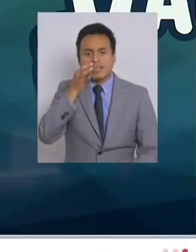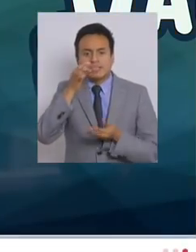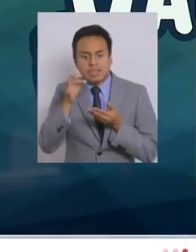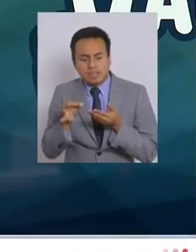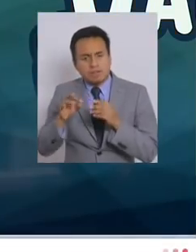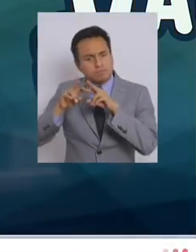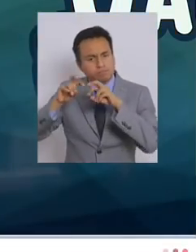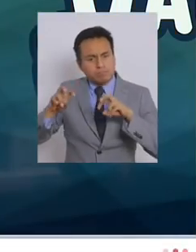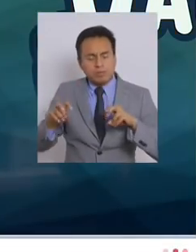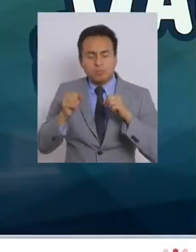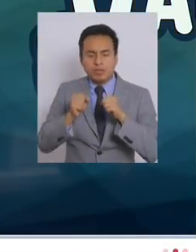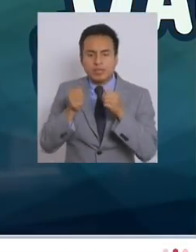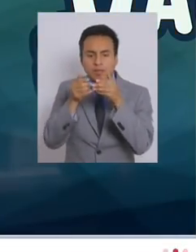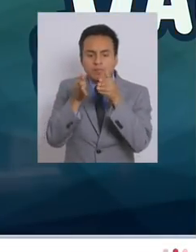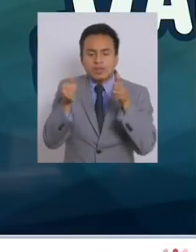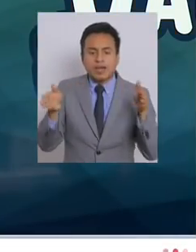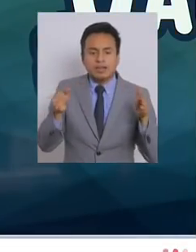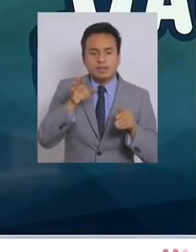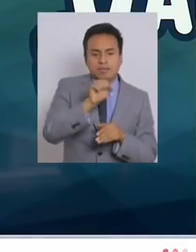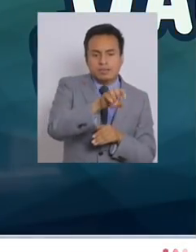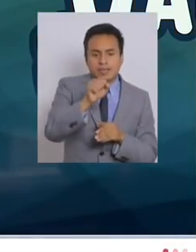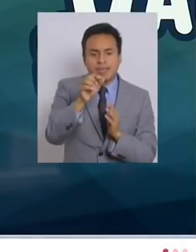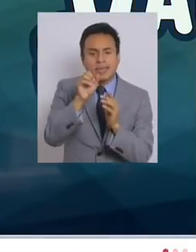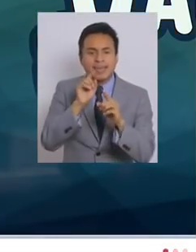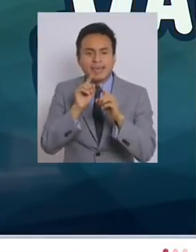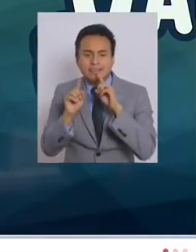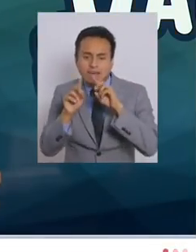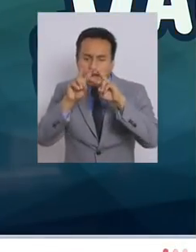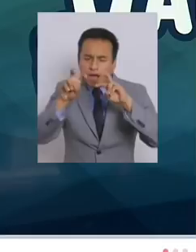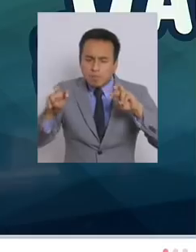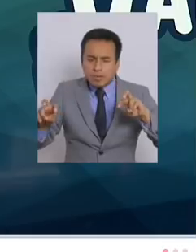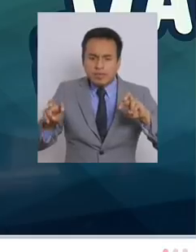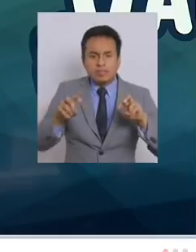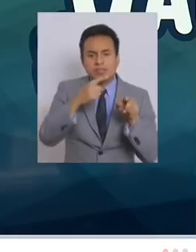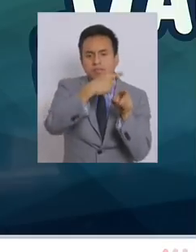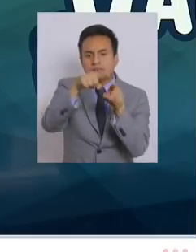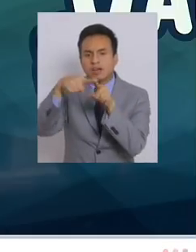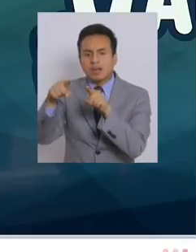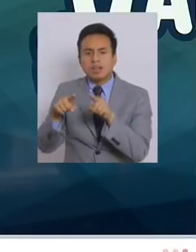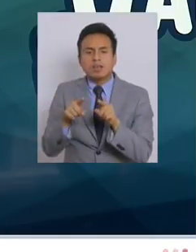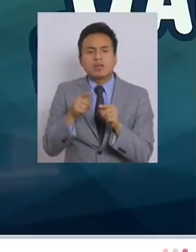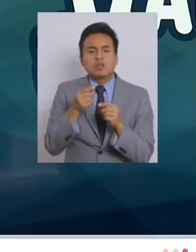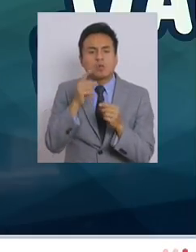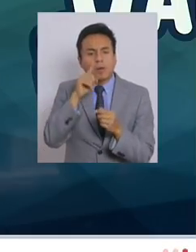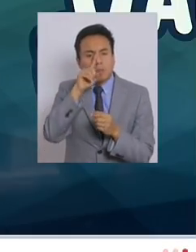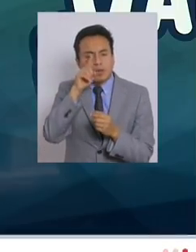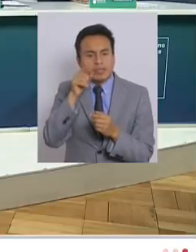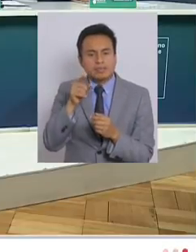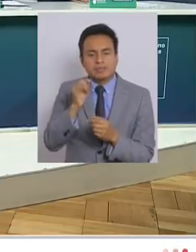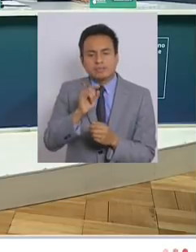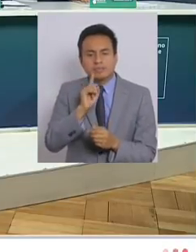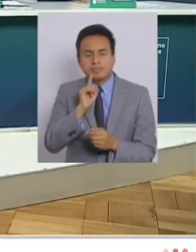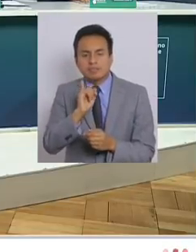va a permitir amplificar no solamente el número de exámenes sino que diversificar la toma de muestras